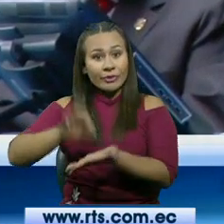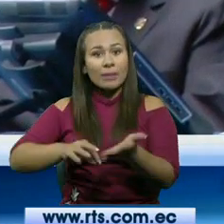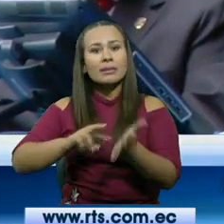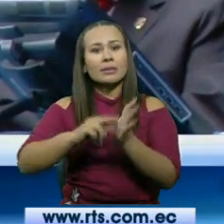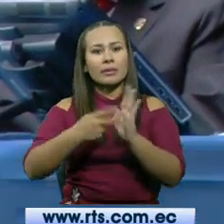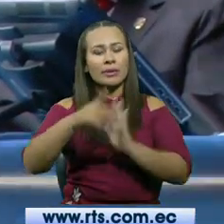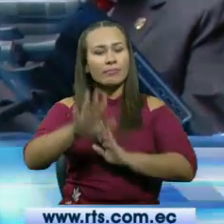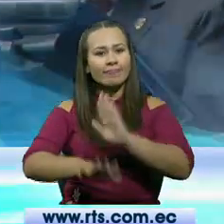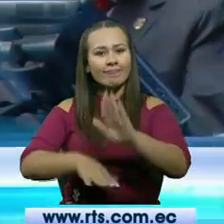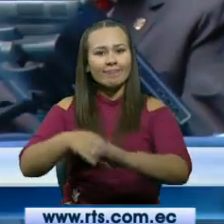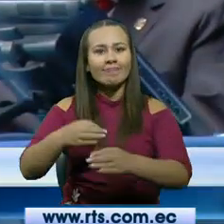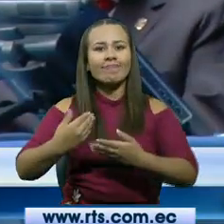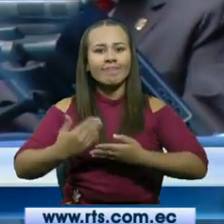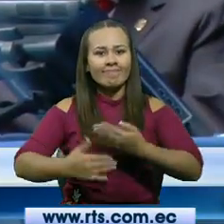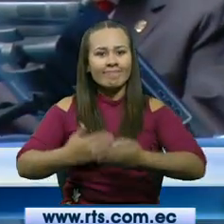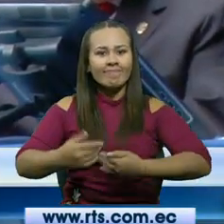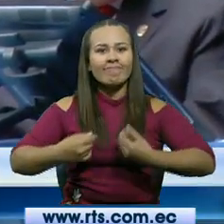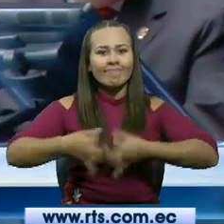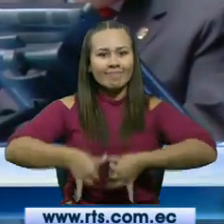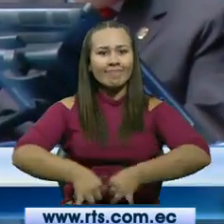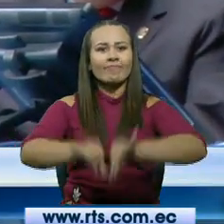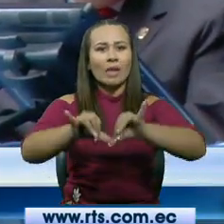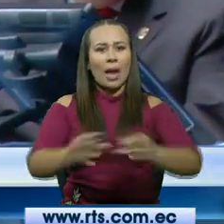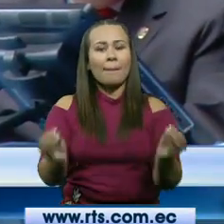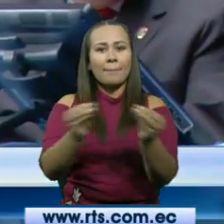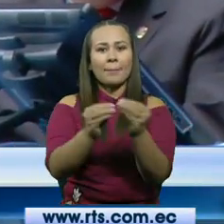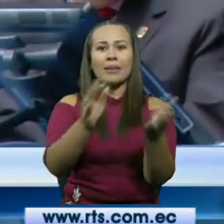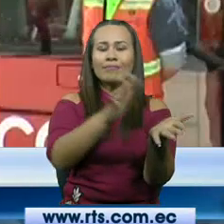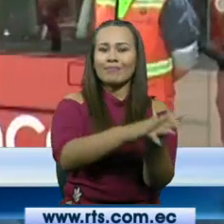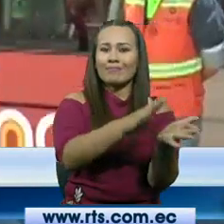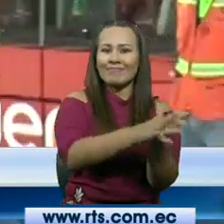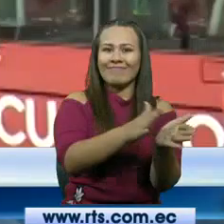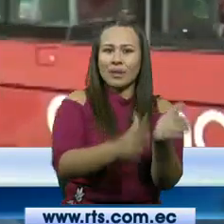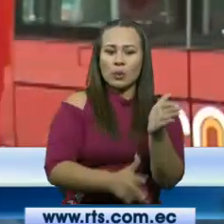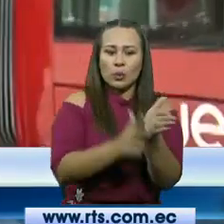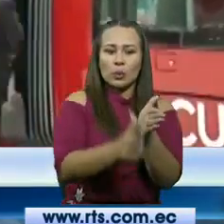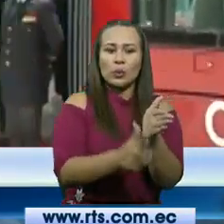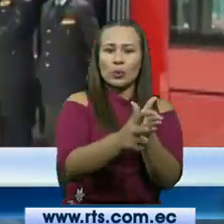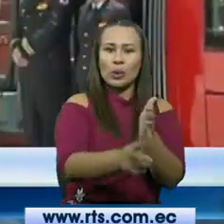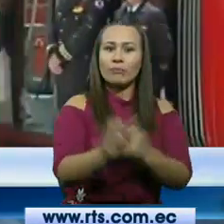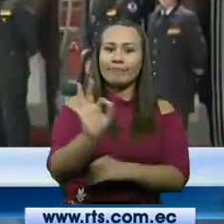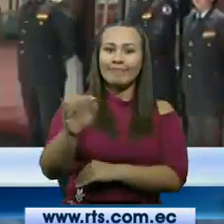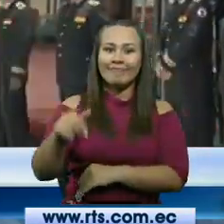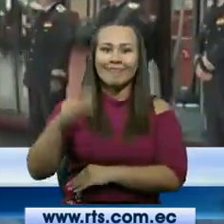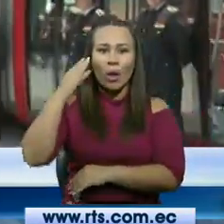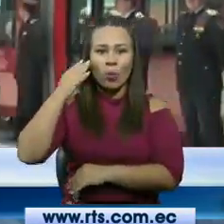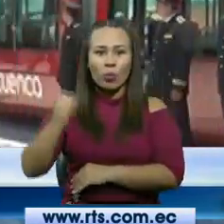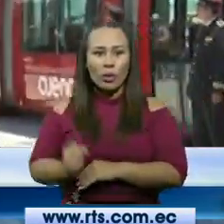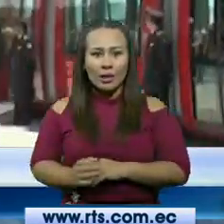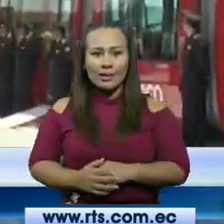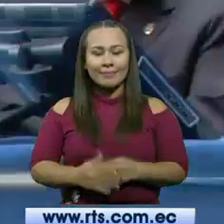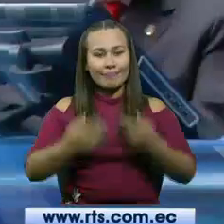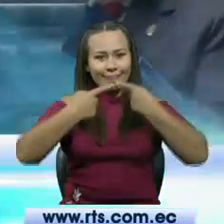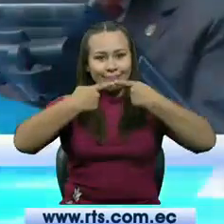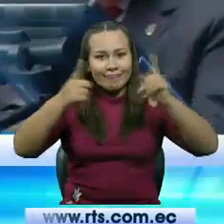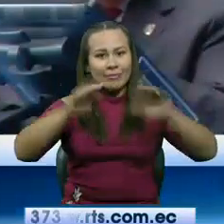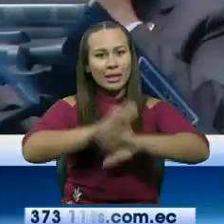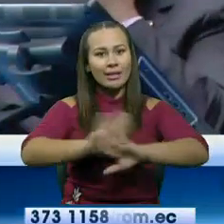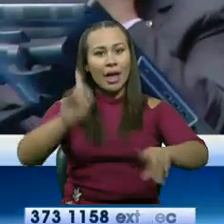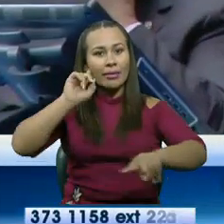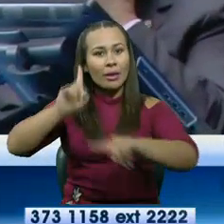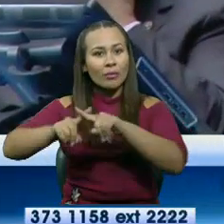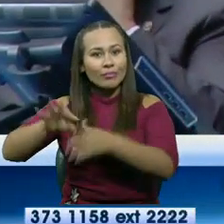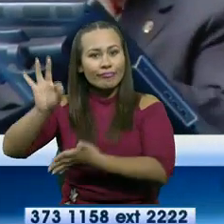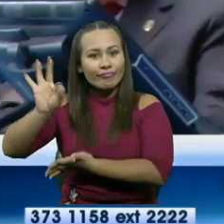importantísimo para materializar nada menos que el Tranvía Cuatro Ríos de Cuenca. Hoy también hacemos oficial el